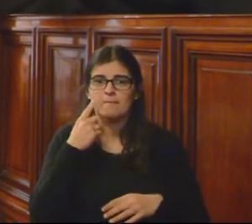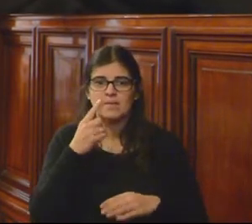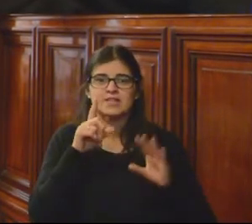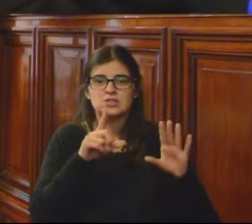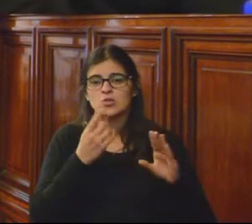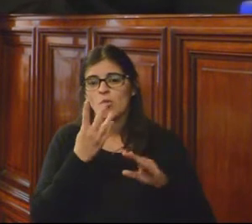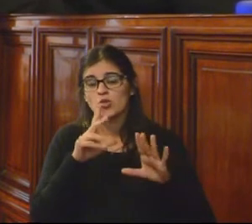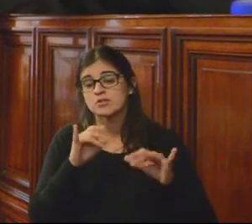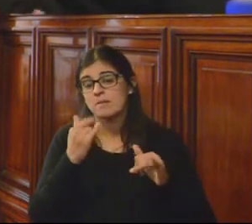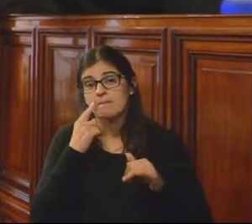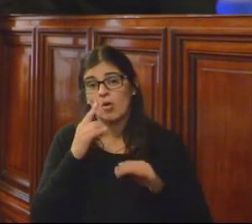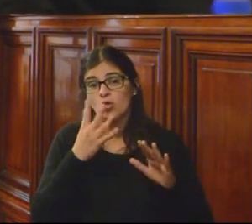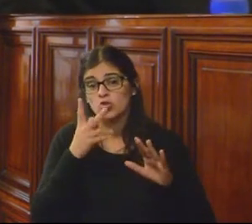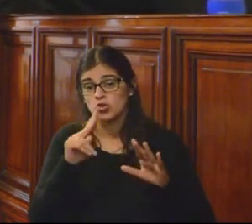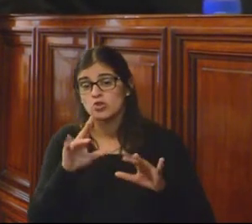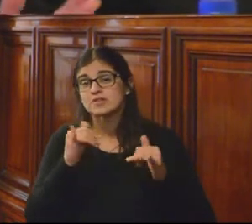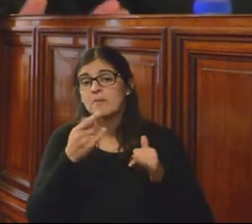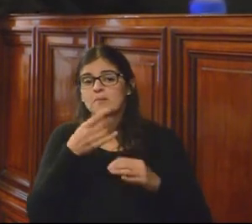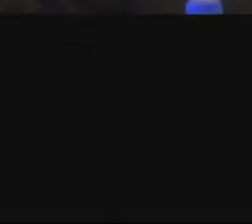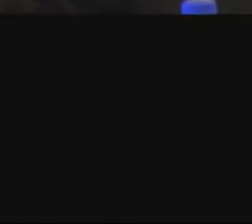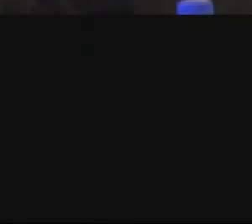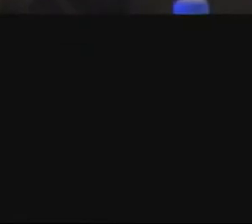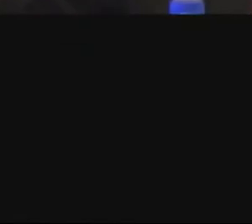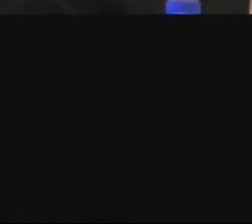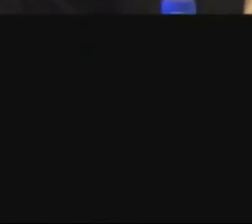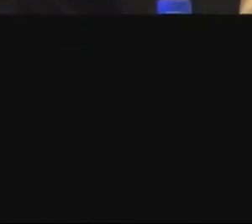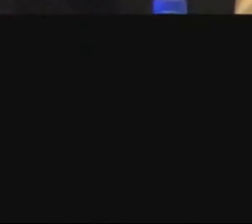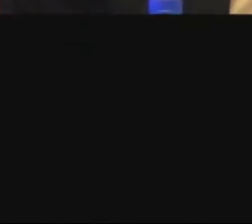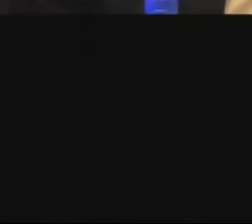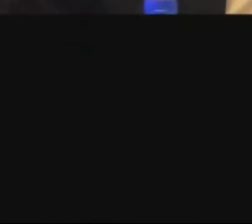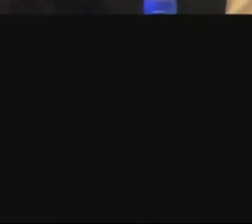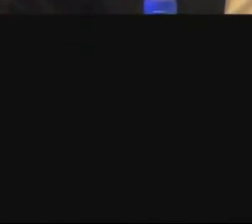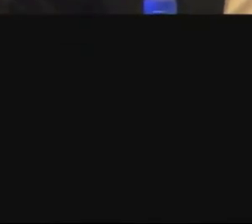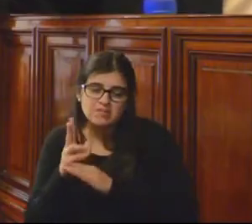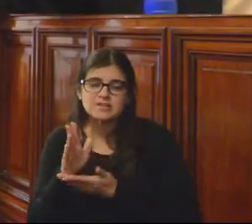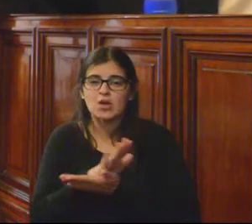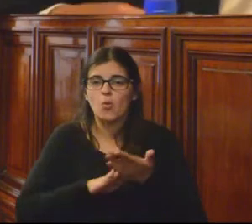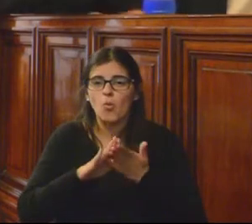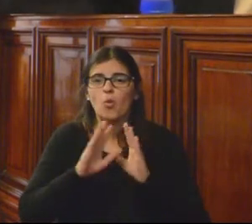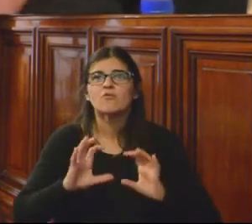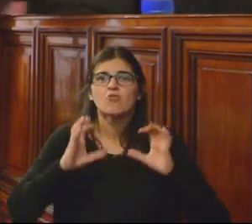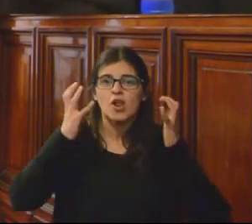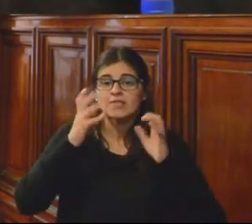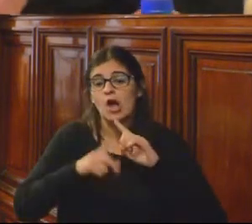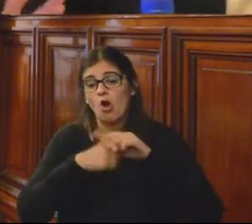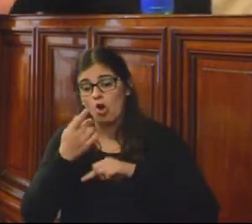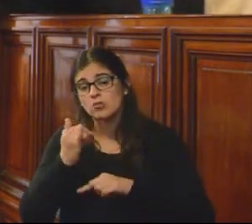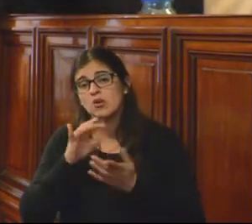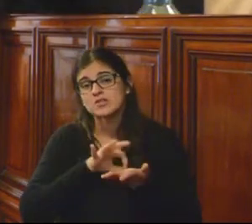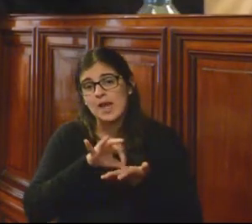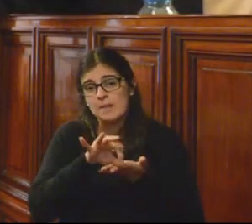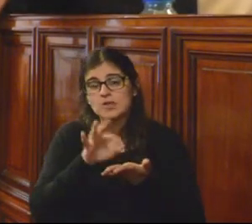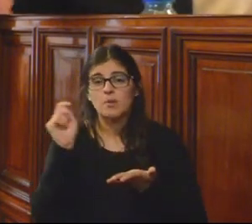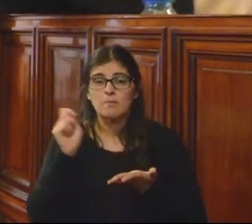esas 1.942 fueron por causas políticas y fueron debidamente resguardadas sin ninguna acción violenta. Otras fueron por servicios